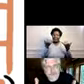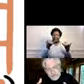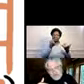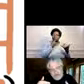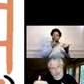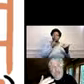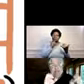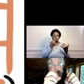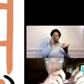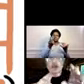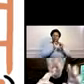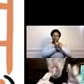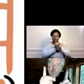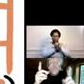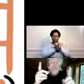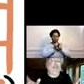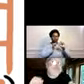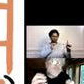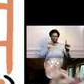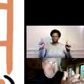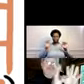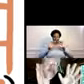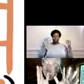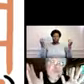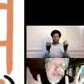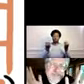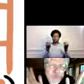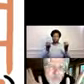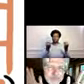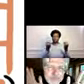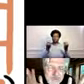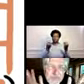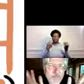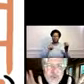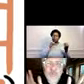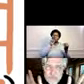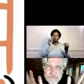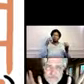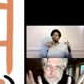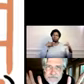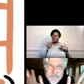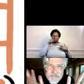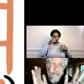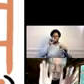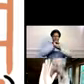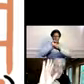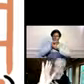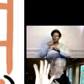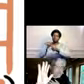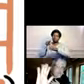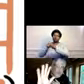Hay tantos elementos envolvidos, involucrados para poder crear y no nos preocupa tanto